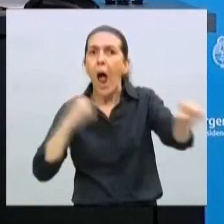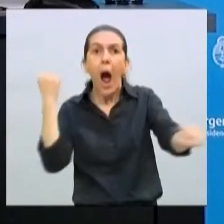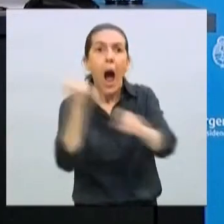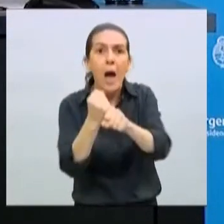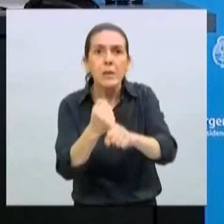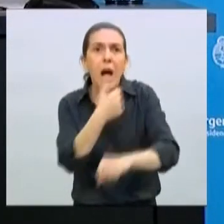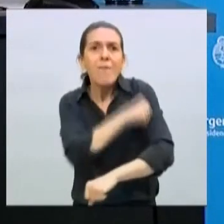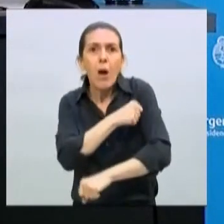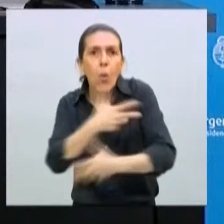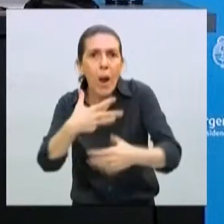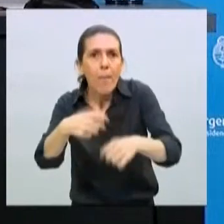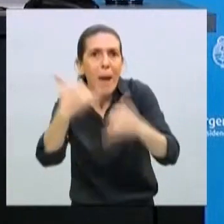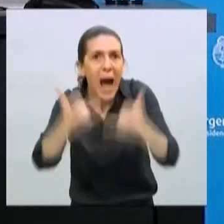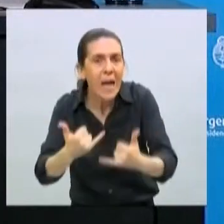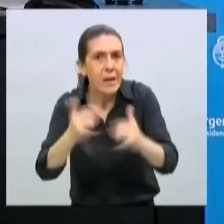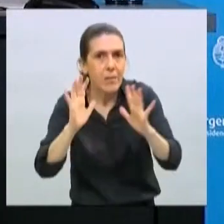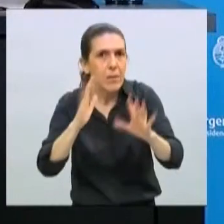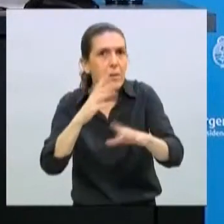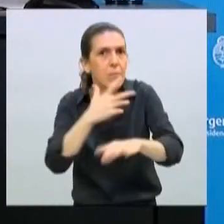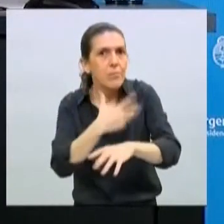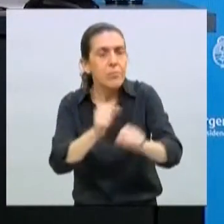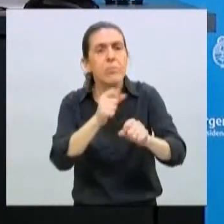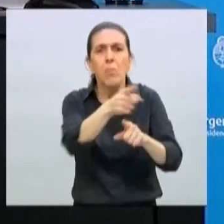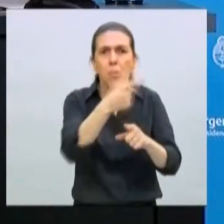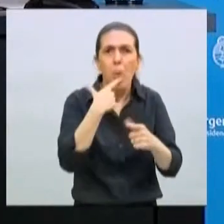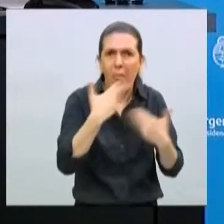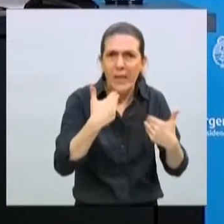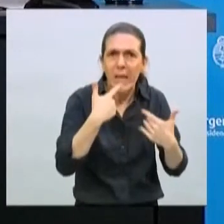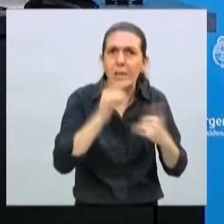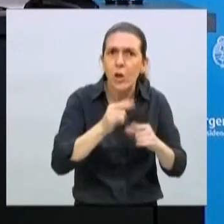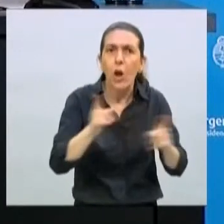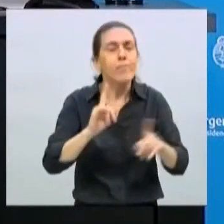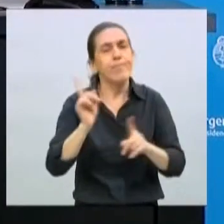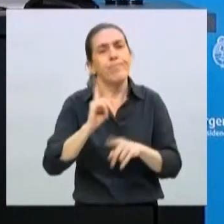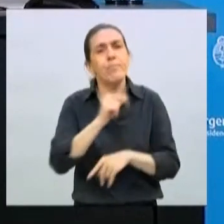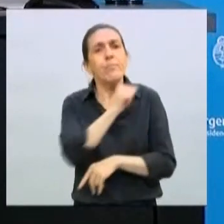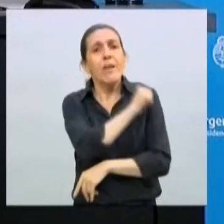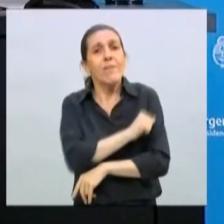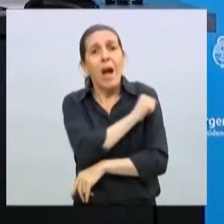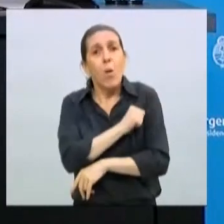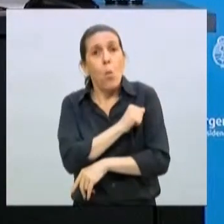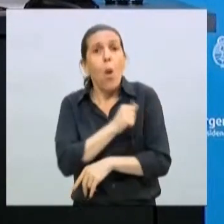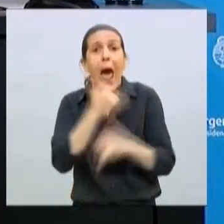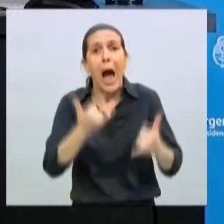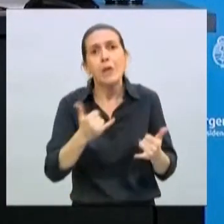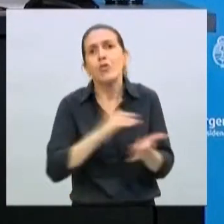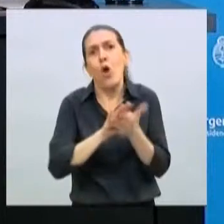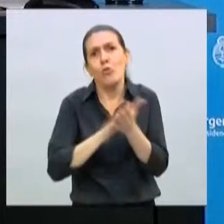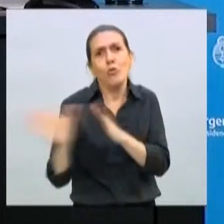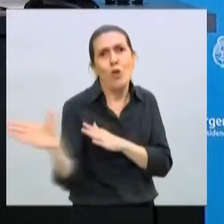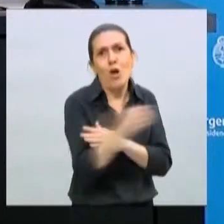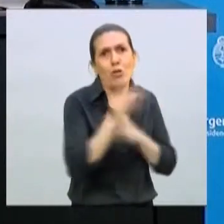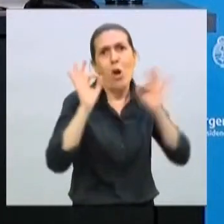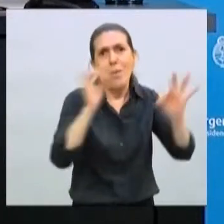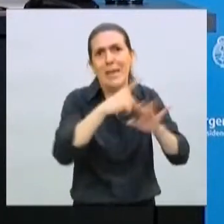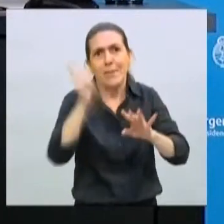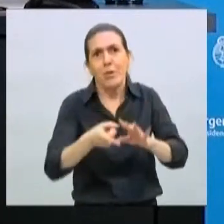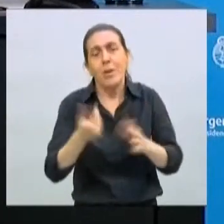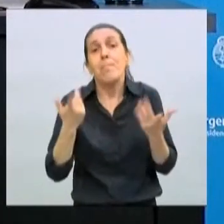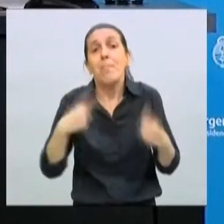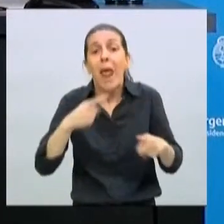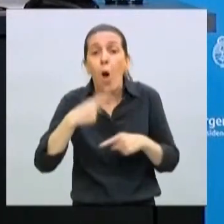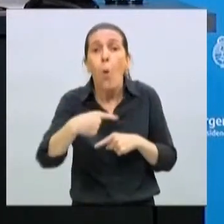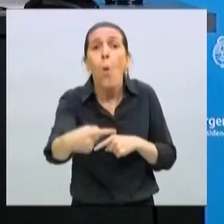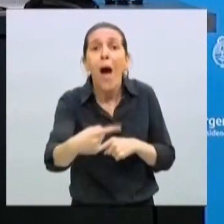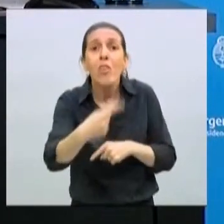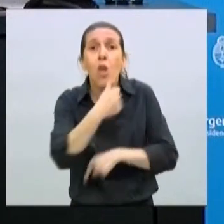de taxativo o hay otro tipo de posibilidades? Bueno, está claro que la vacuna es la solución a todo. Lo que no sabemos es cuándo va a ocurrir la vacuna.